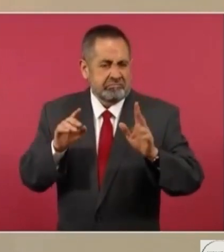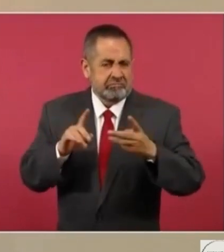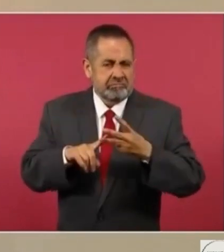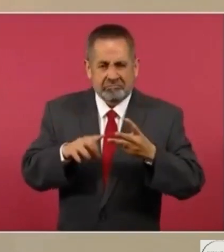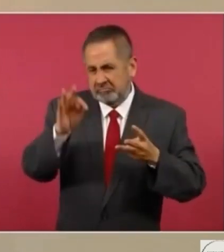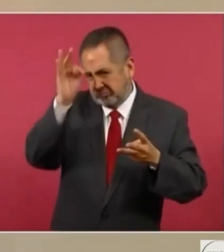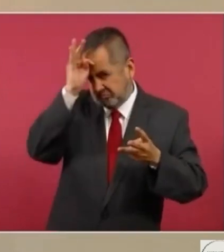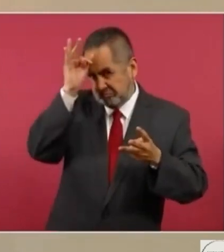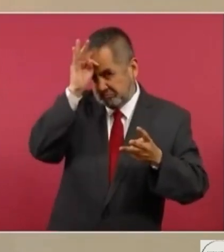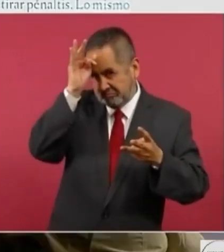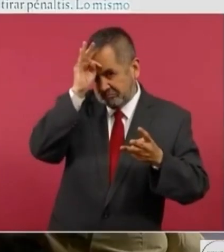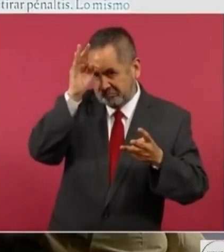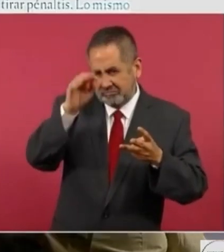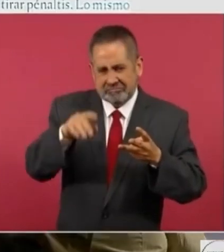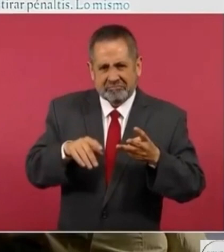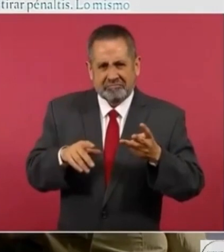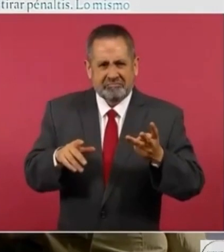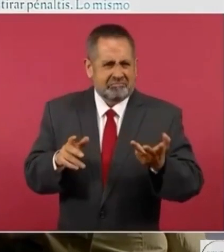tonto,